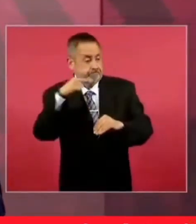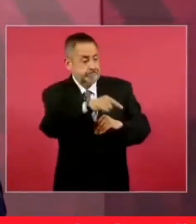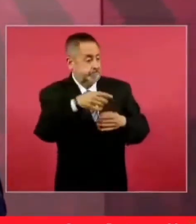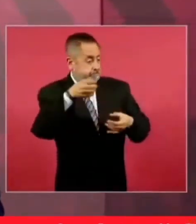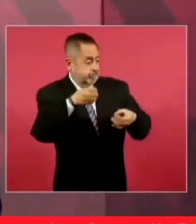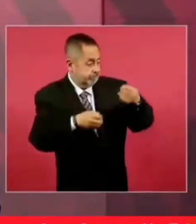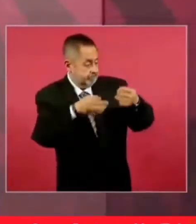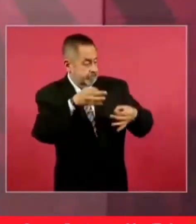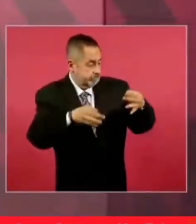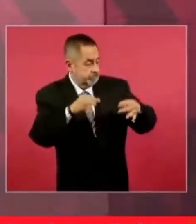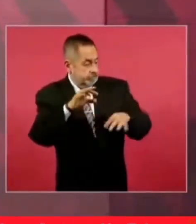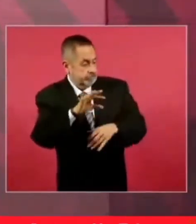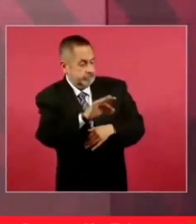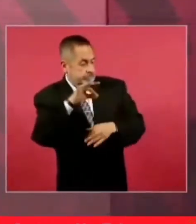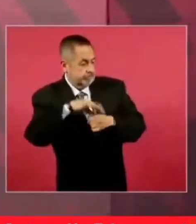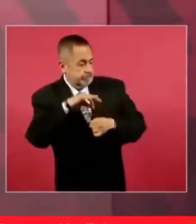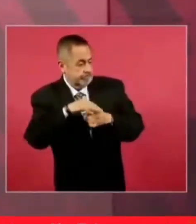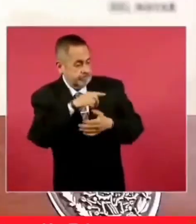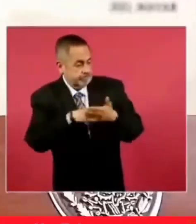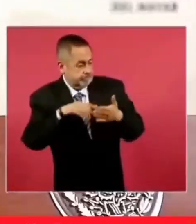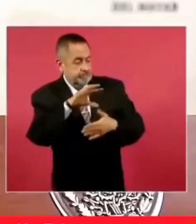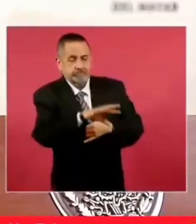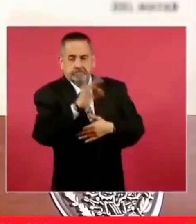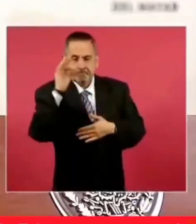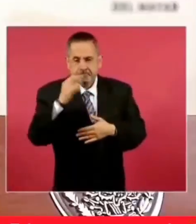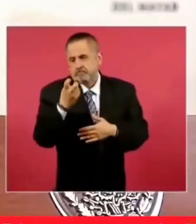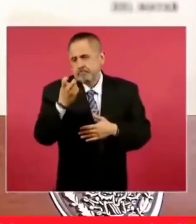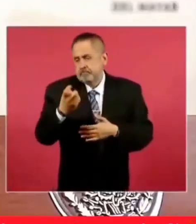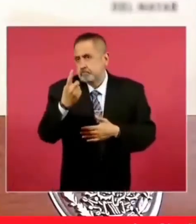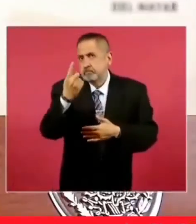ministros, porque es la única salida